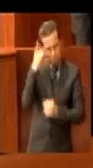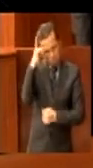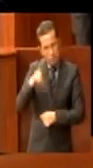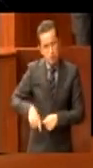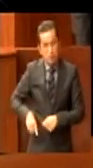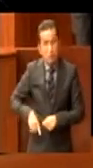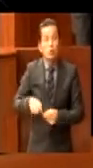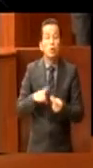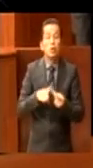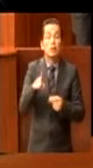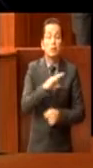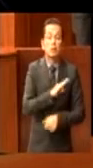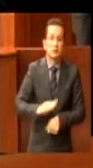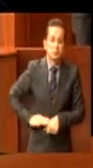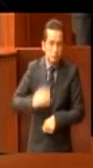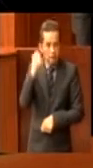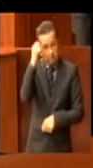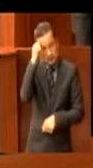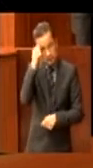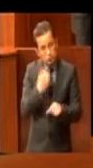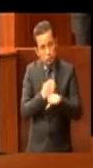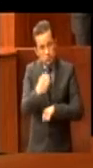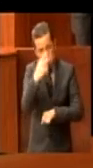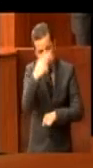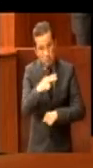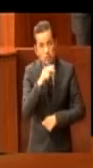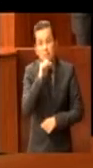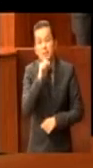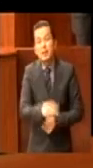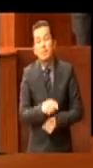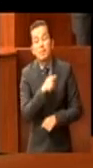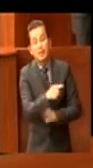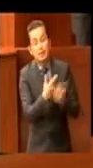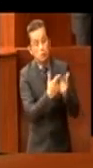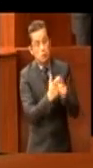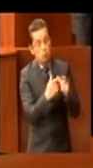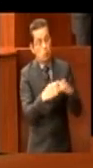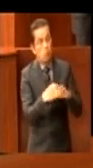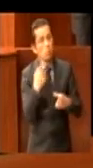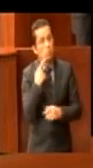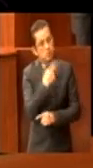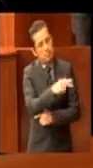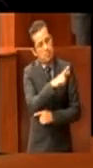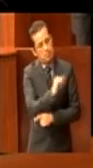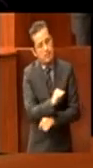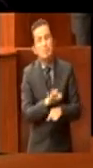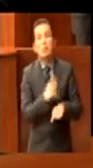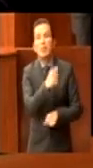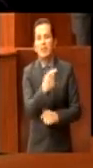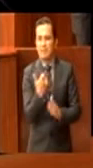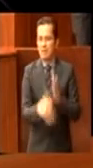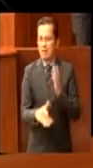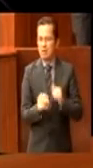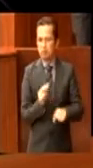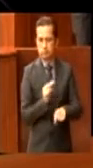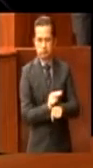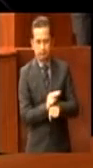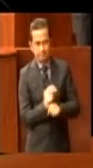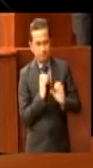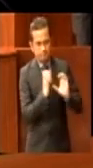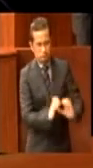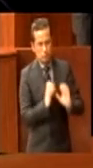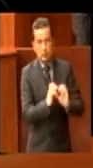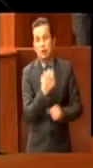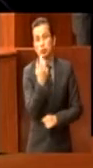así como en contra del partido revolucionario institucional e integrante de dicho integrante de la coalición por la moción a su deber de cuidado respecto a